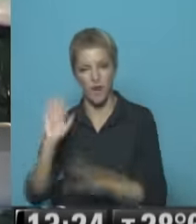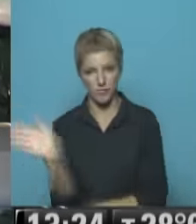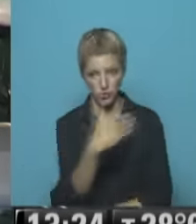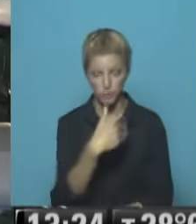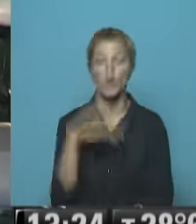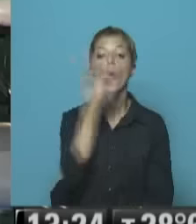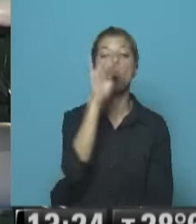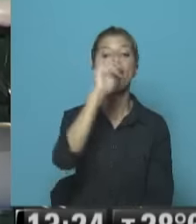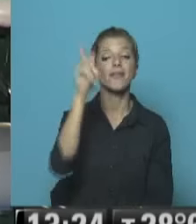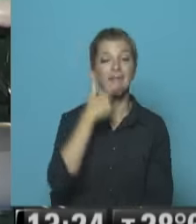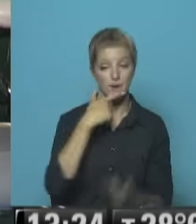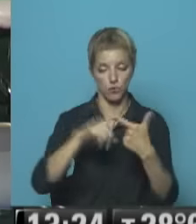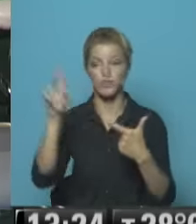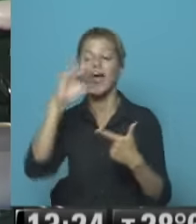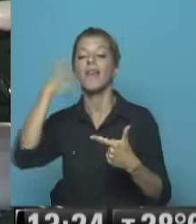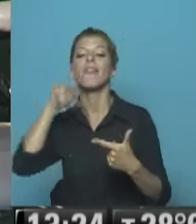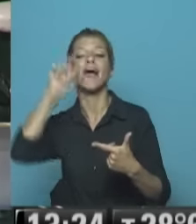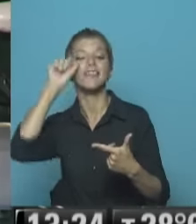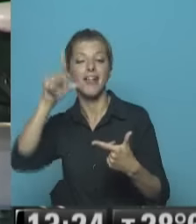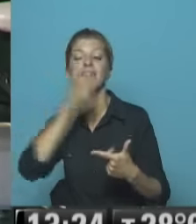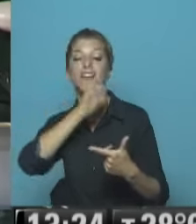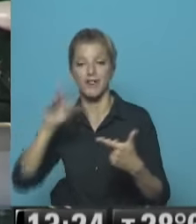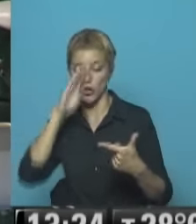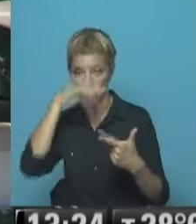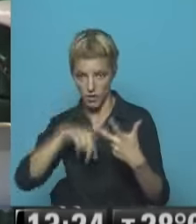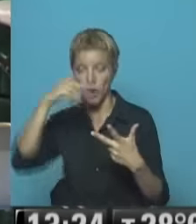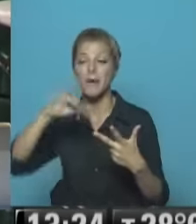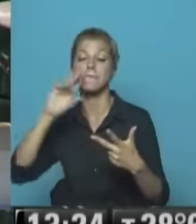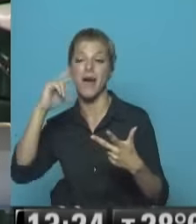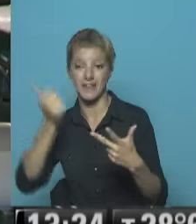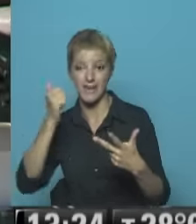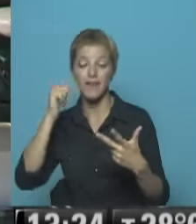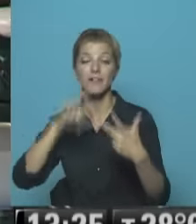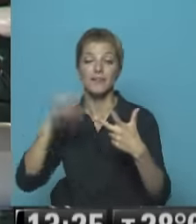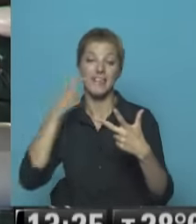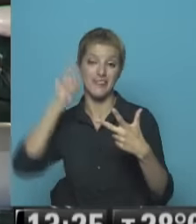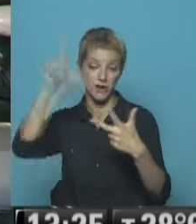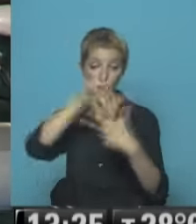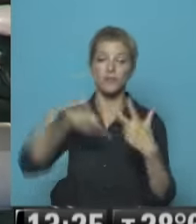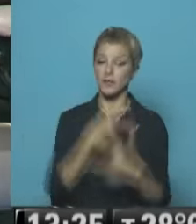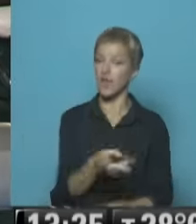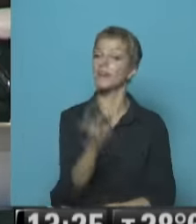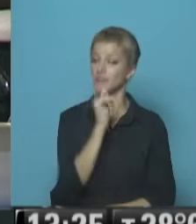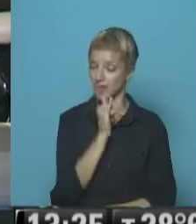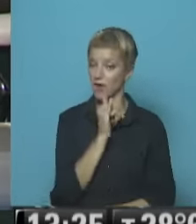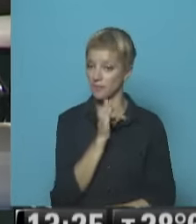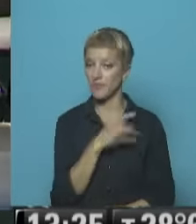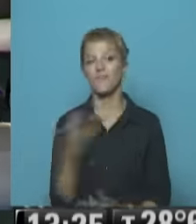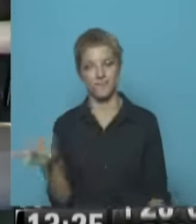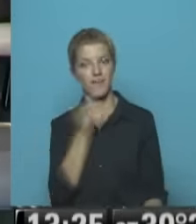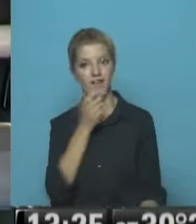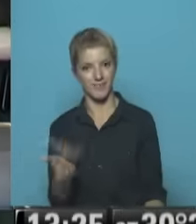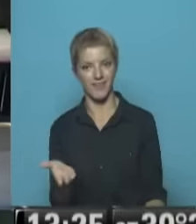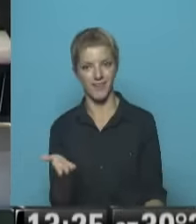Lanús, Daniel de Villa Regina en Río Negro y María José en Concordia acertaron la incógnita. ¿Vio? Viene fácil, ¿vio?